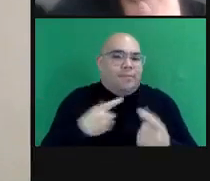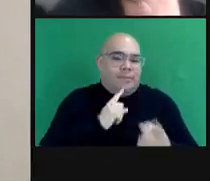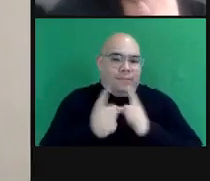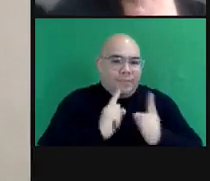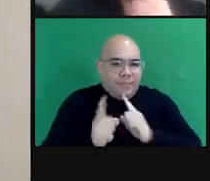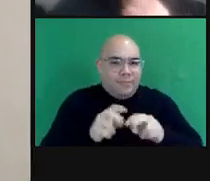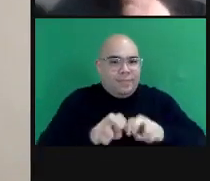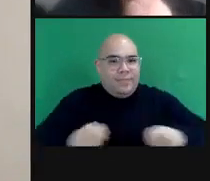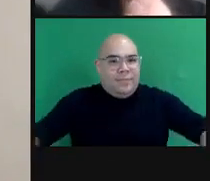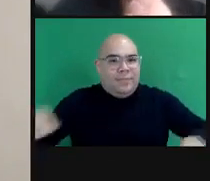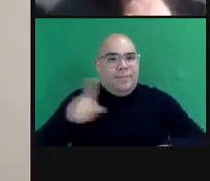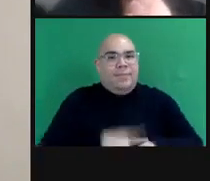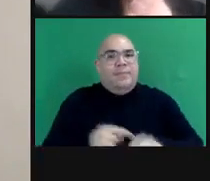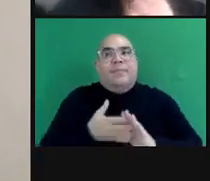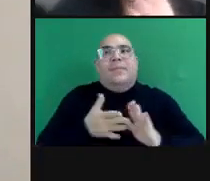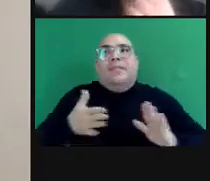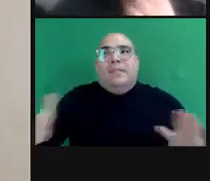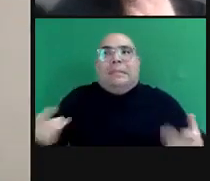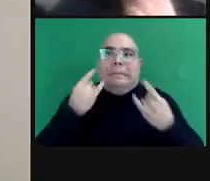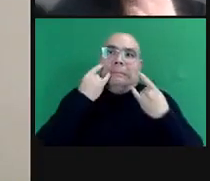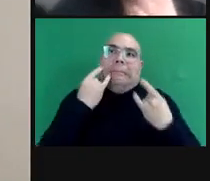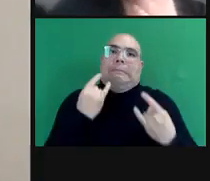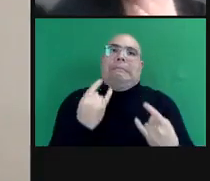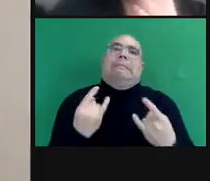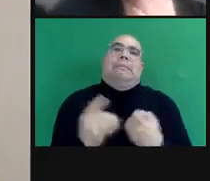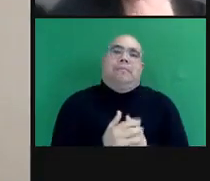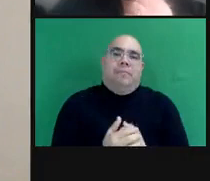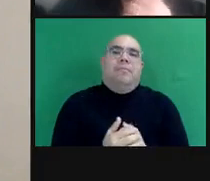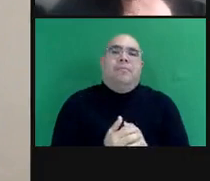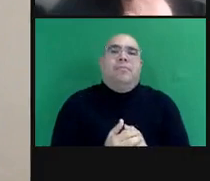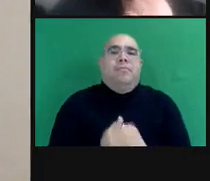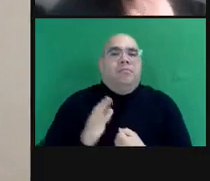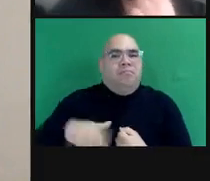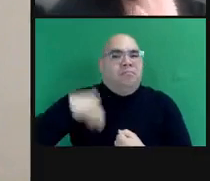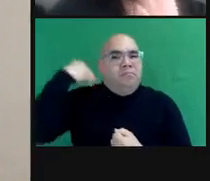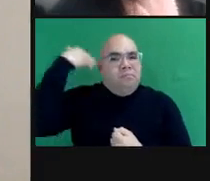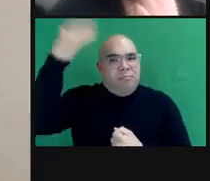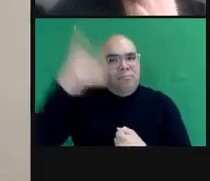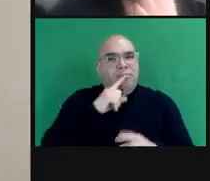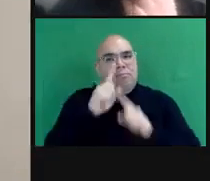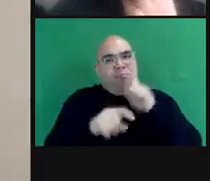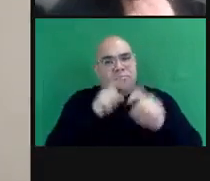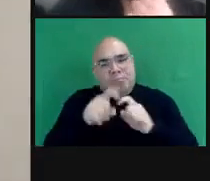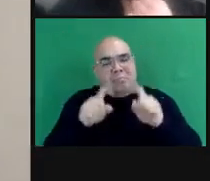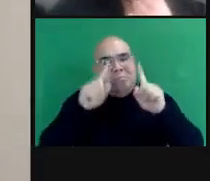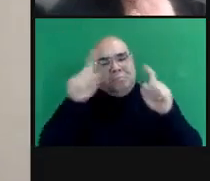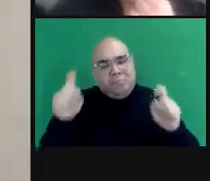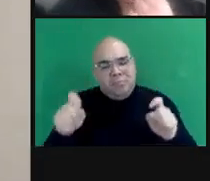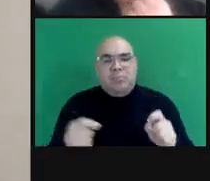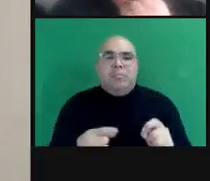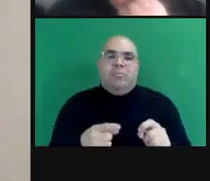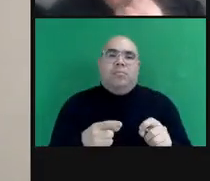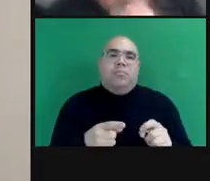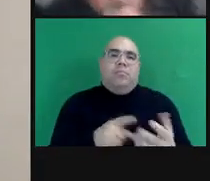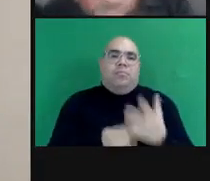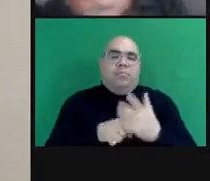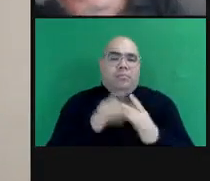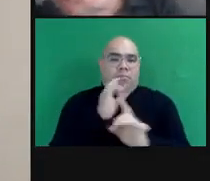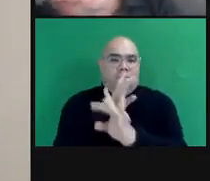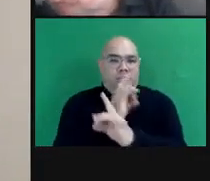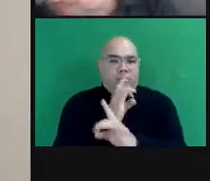se nos amplió un poquito porque está muy interesante, luego te voy a realizar una pregunta que está en el chat, que es